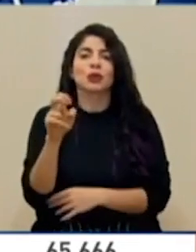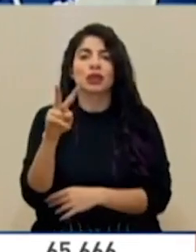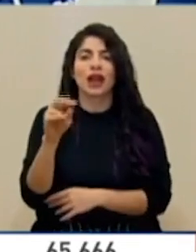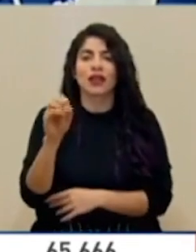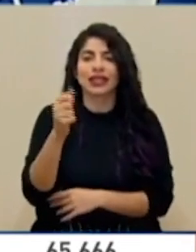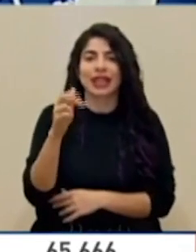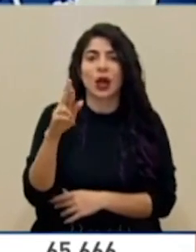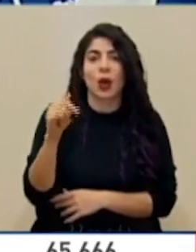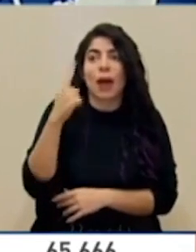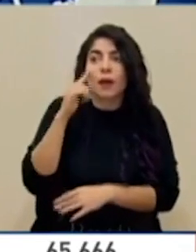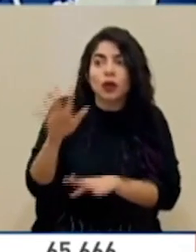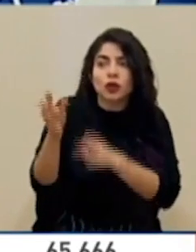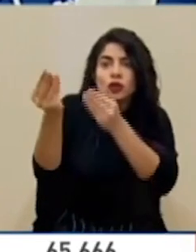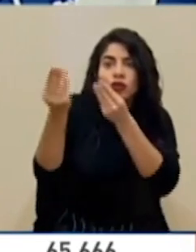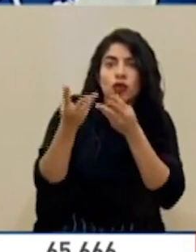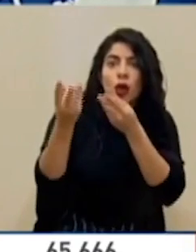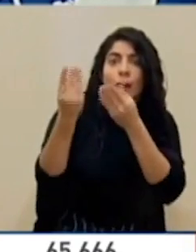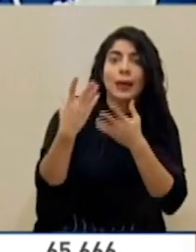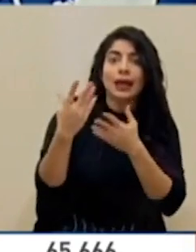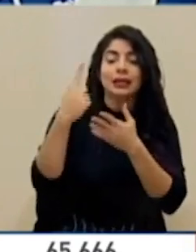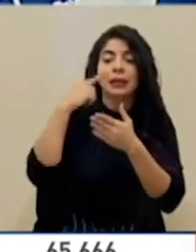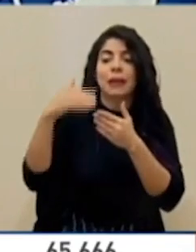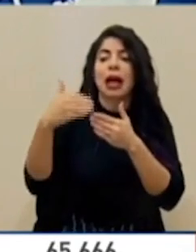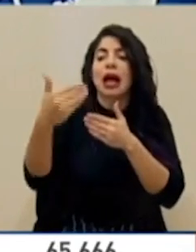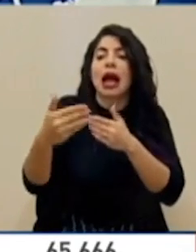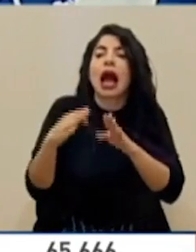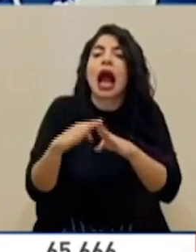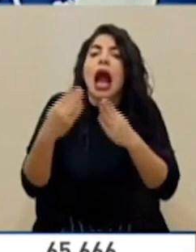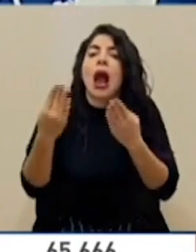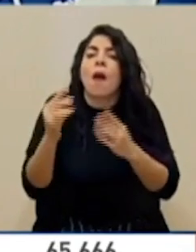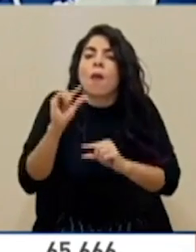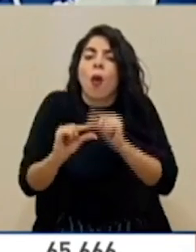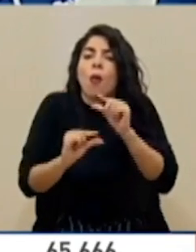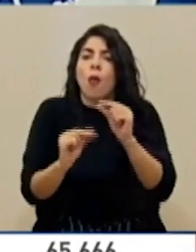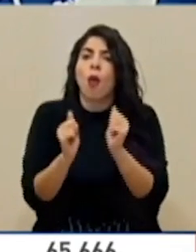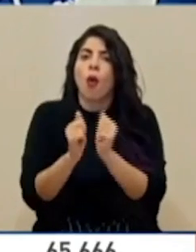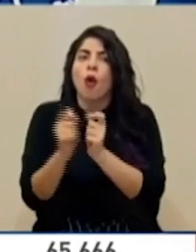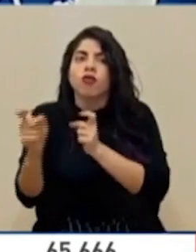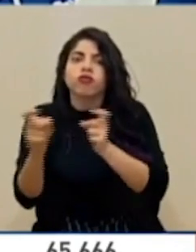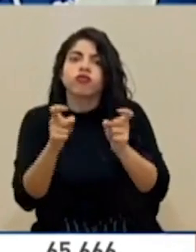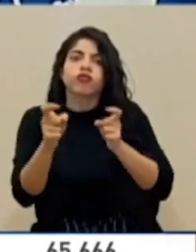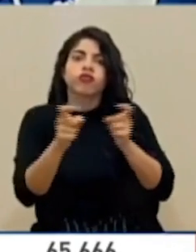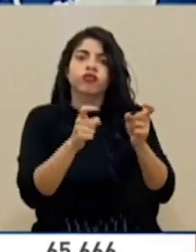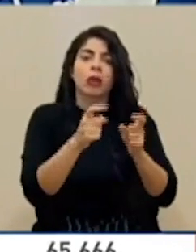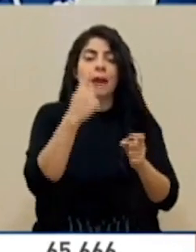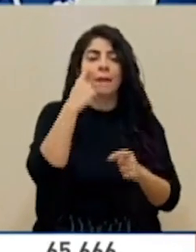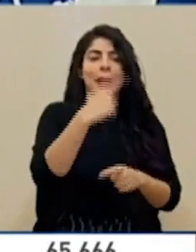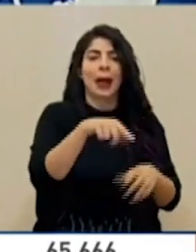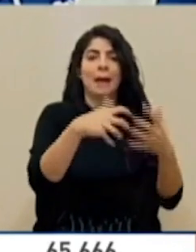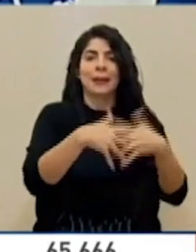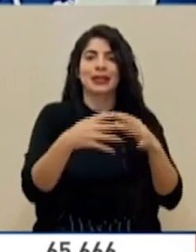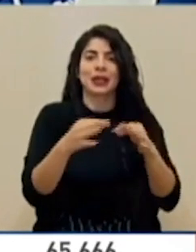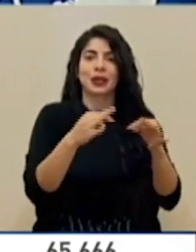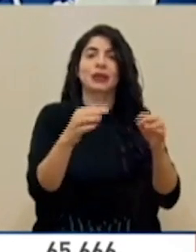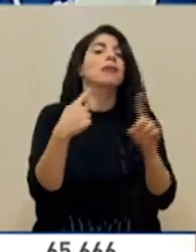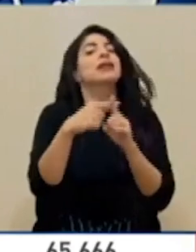por estas indicaciones para esta apertura gradual y controlada para nuestras pymes turísticas. Y